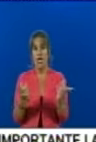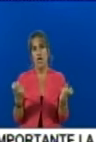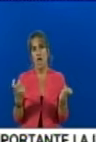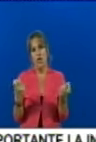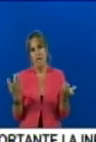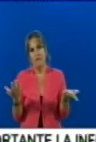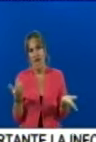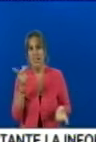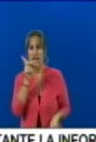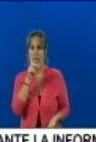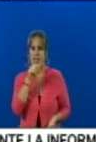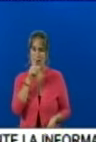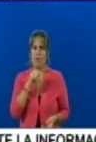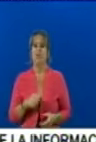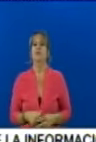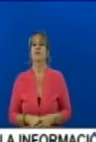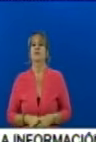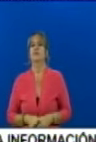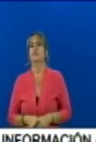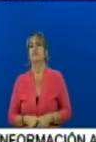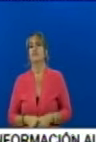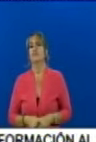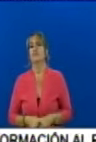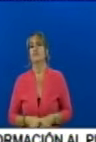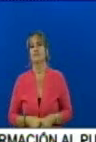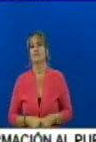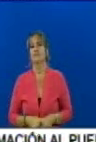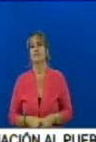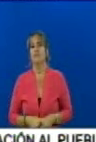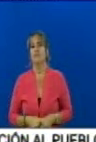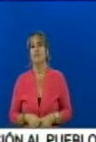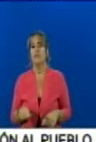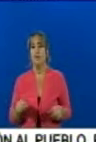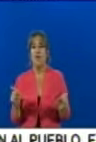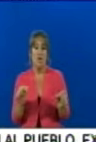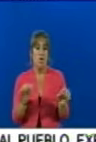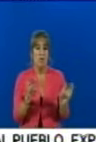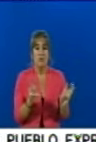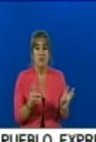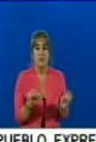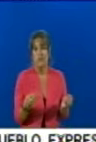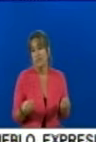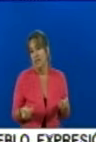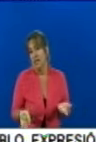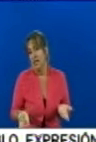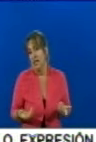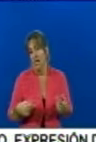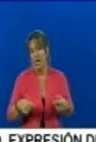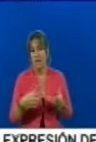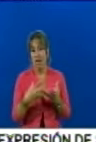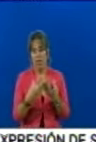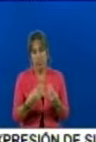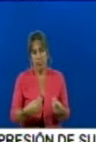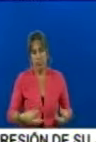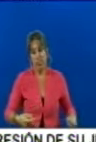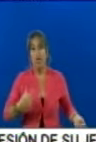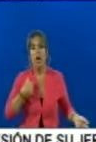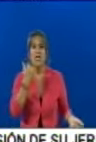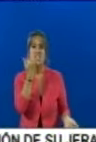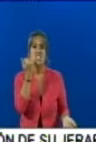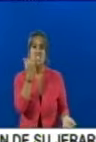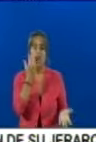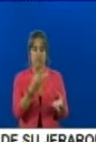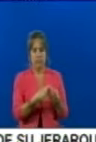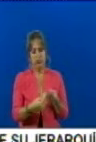pollo para poder pagar esta deuda, que son resultados lo fundamental de esta descongelación que se genera en el